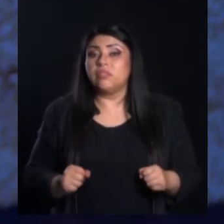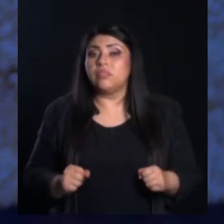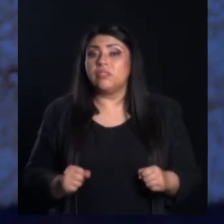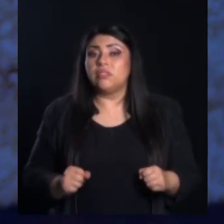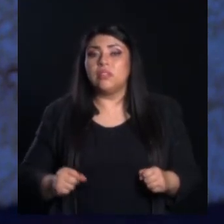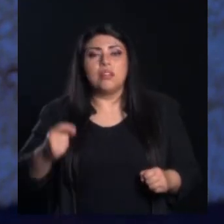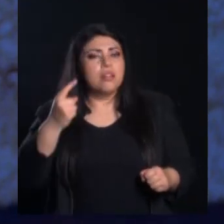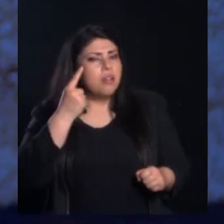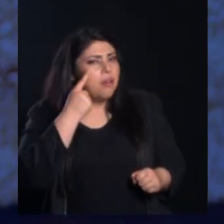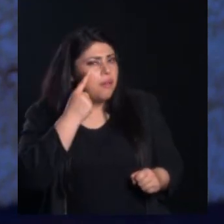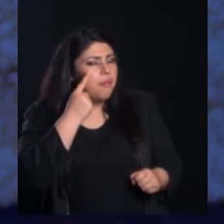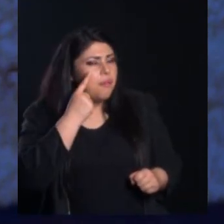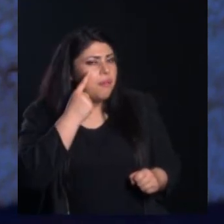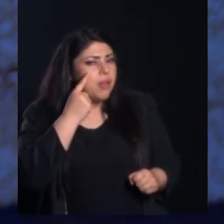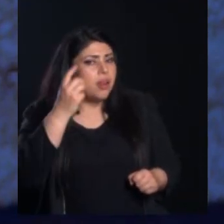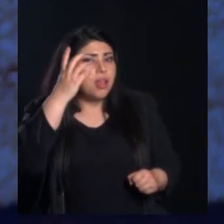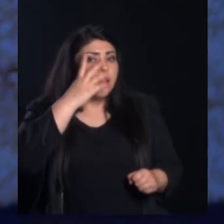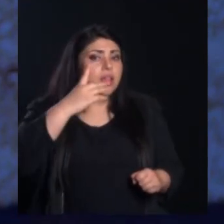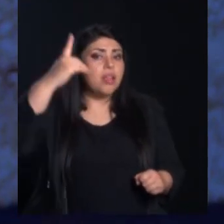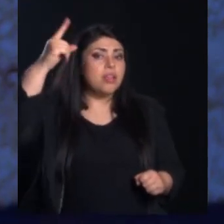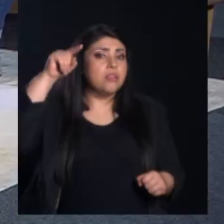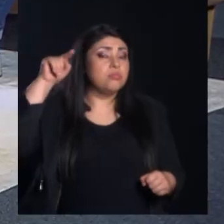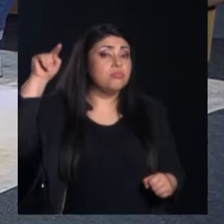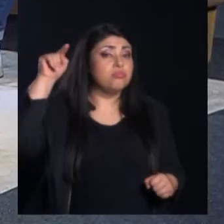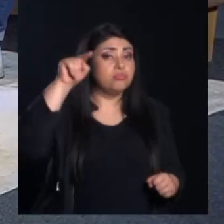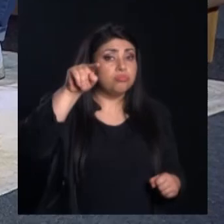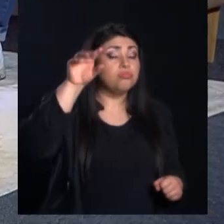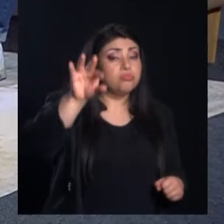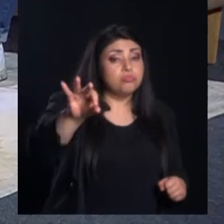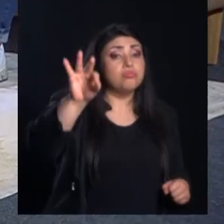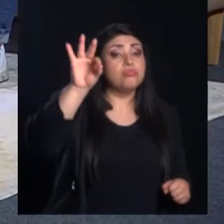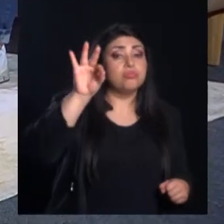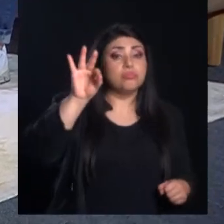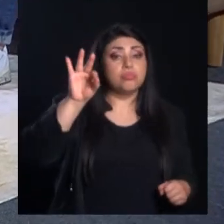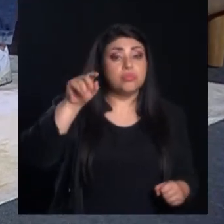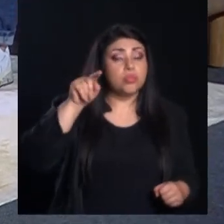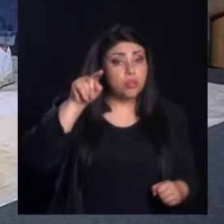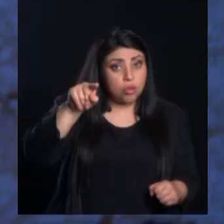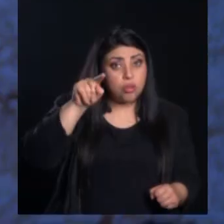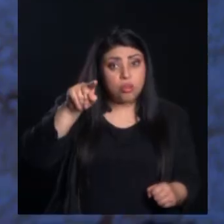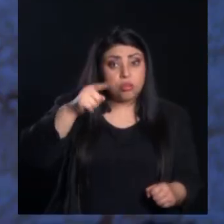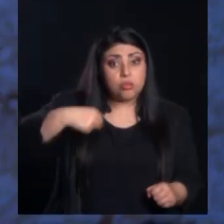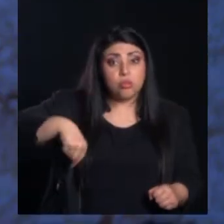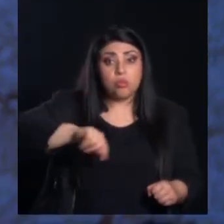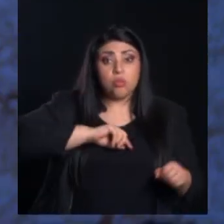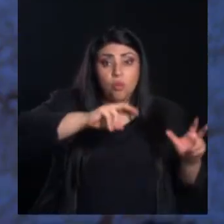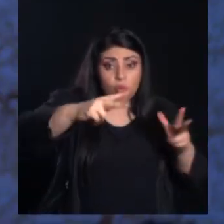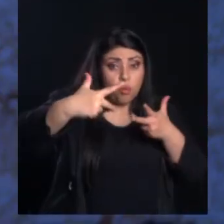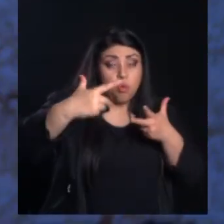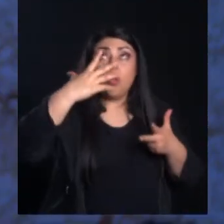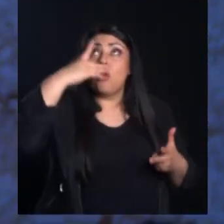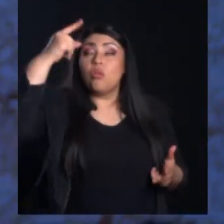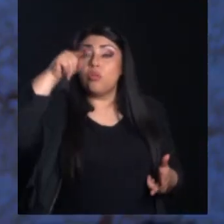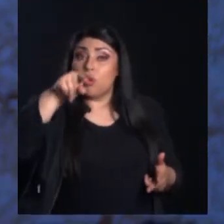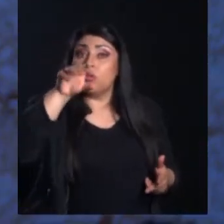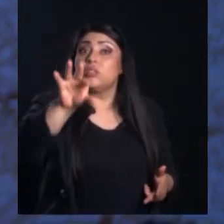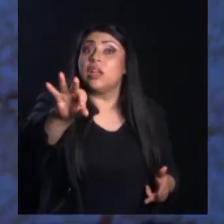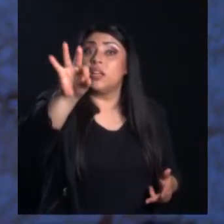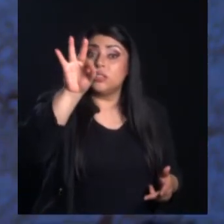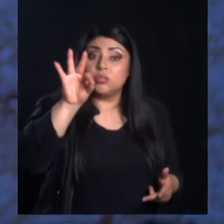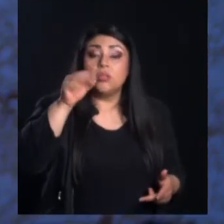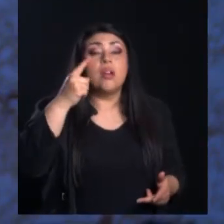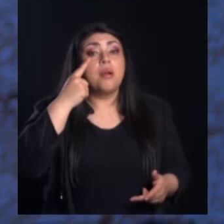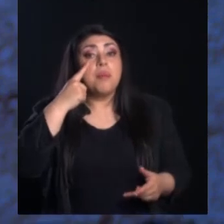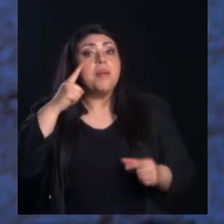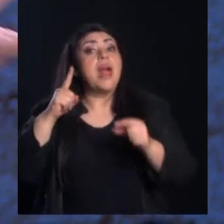principios dios te ha escogido así es y tú que nos estás viendo quiero decirte que dios te ha escogido y hay una palabra